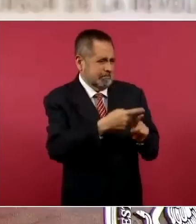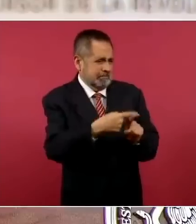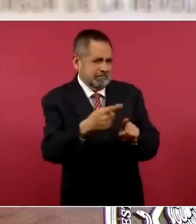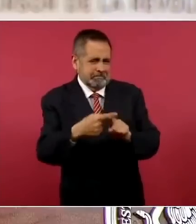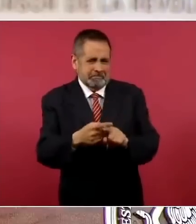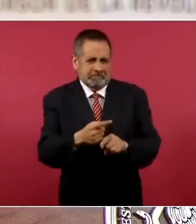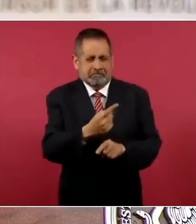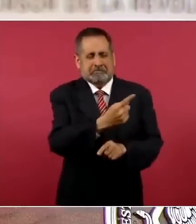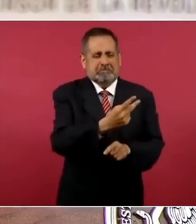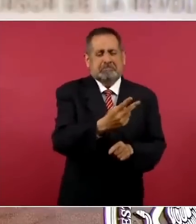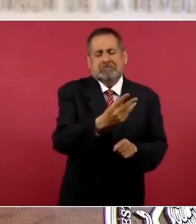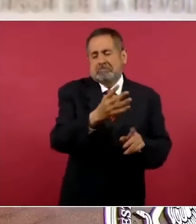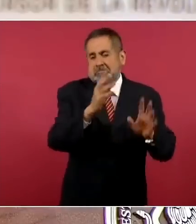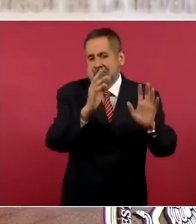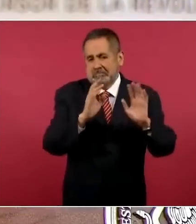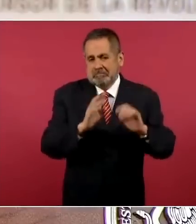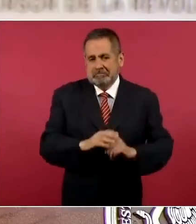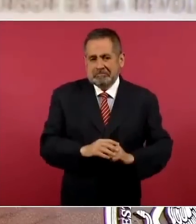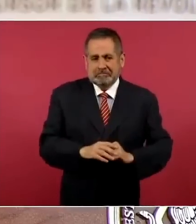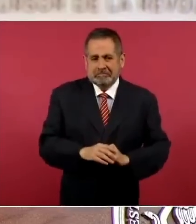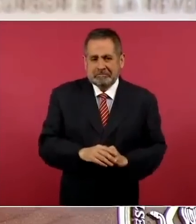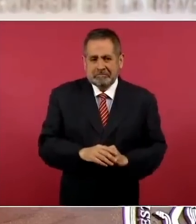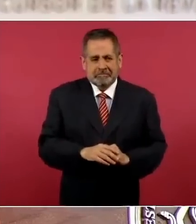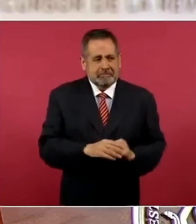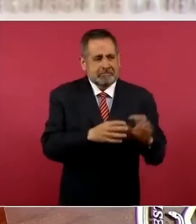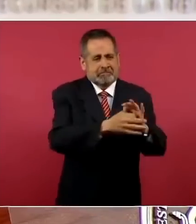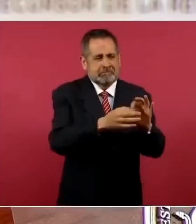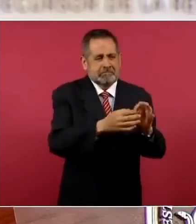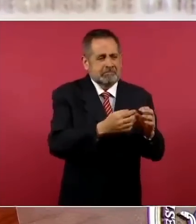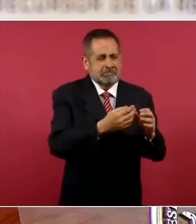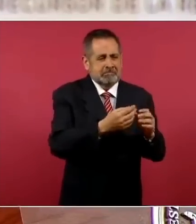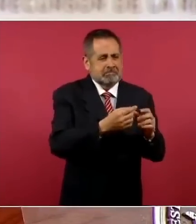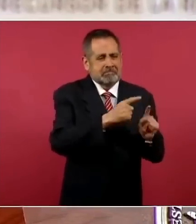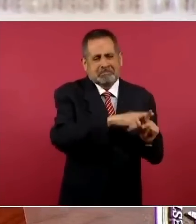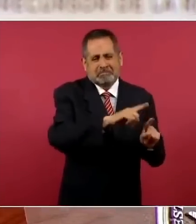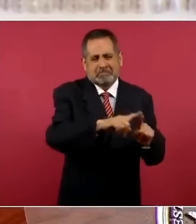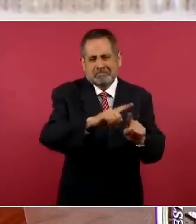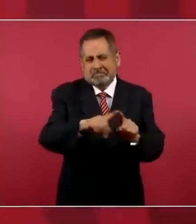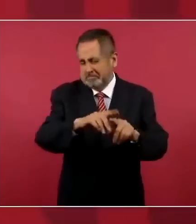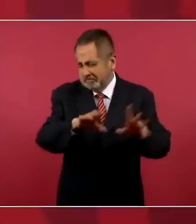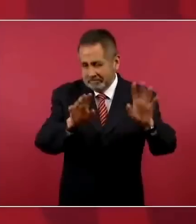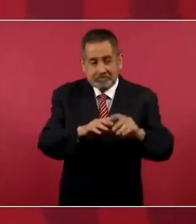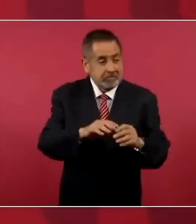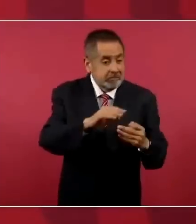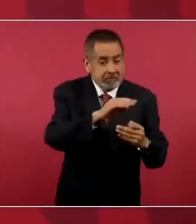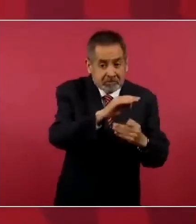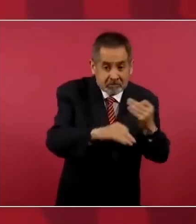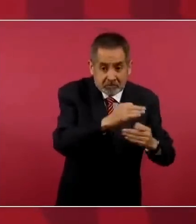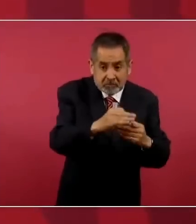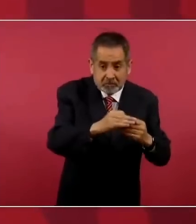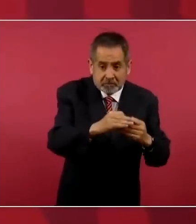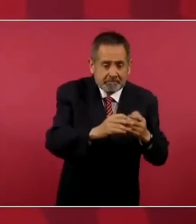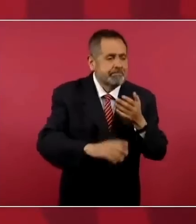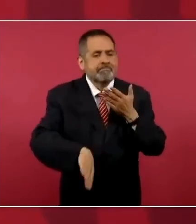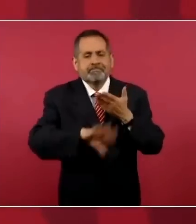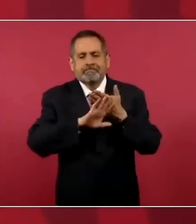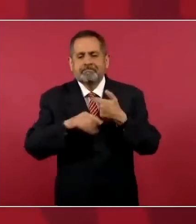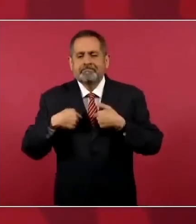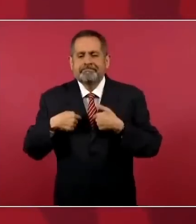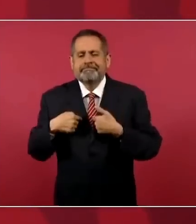una o dos, si son cadenas, en todas están en contra de nosotros.